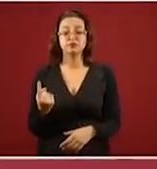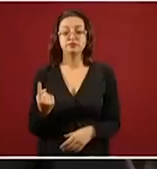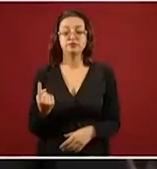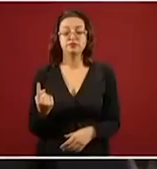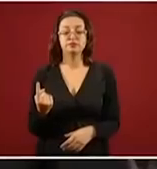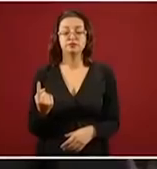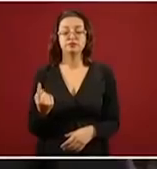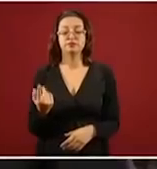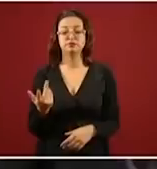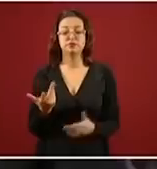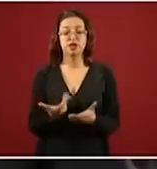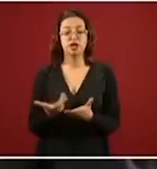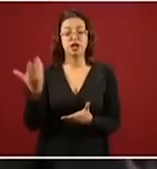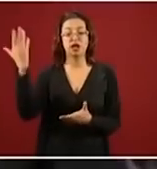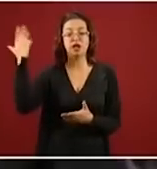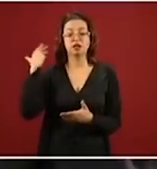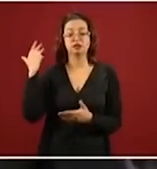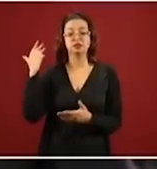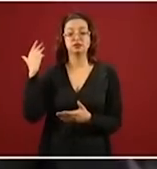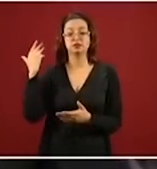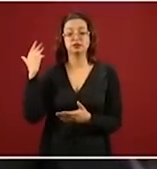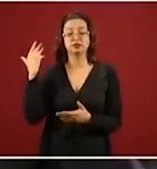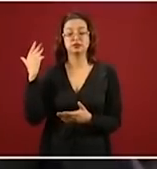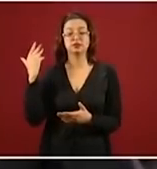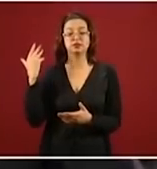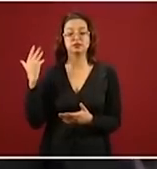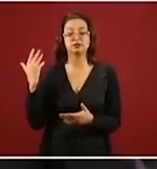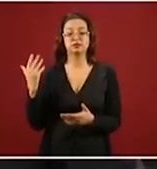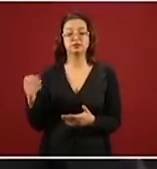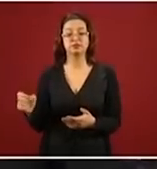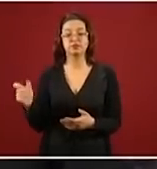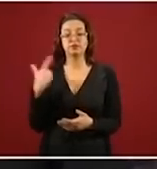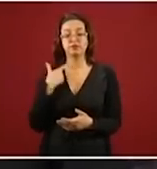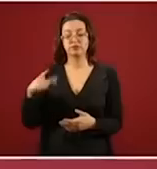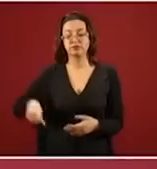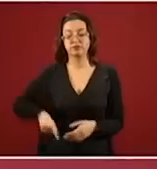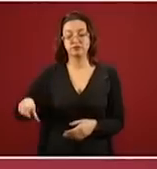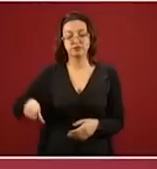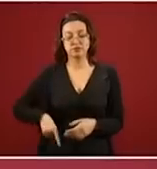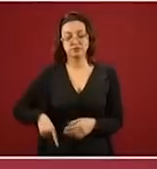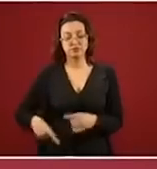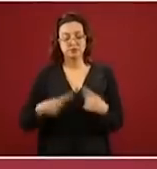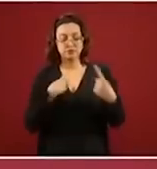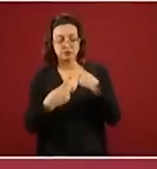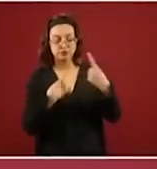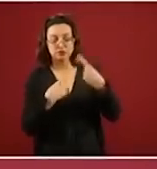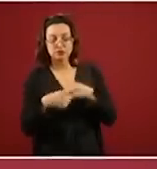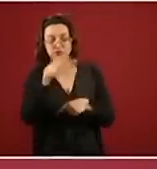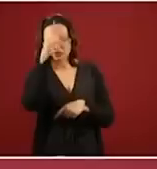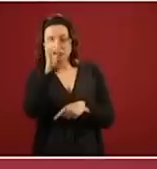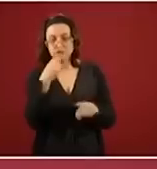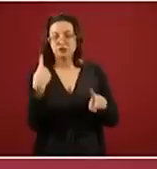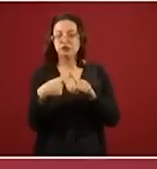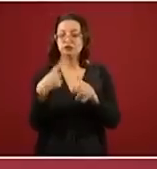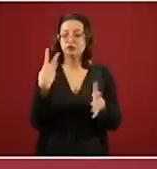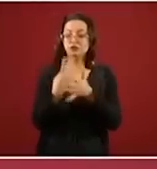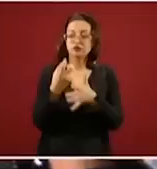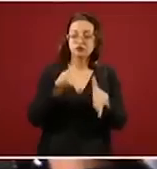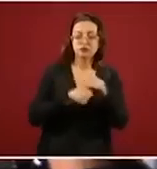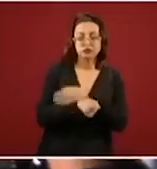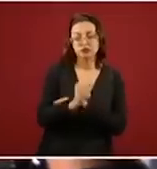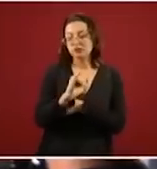se pactó hasta las aprensiones se pactaron hasta las aprensiones